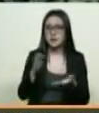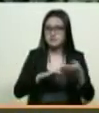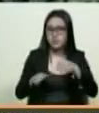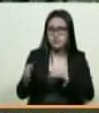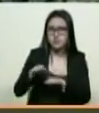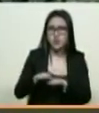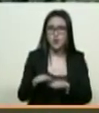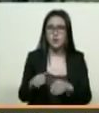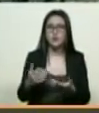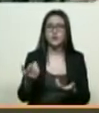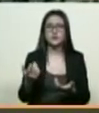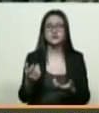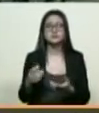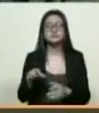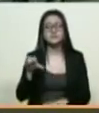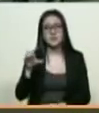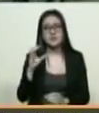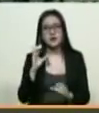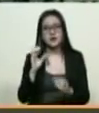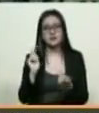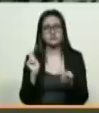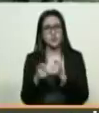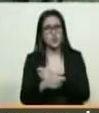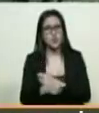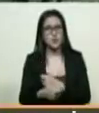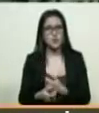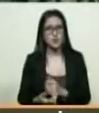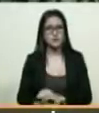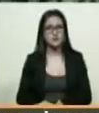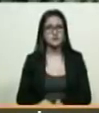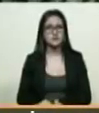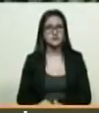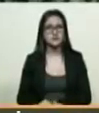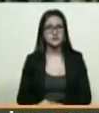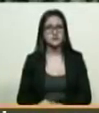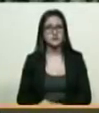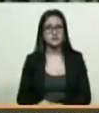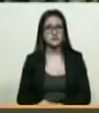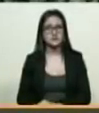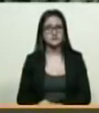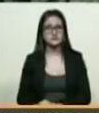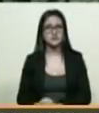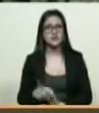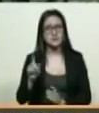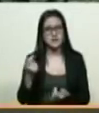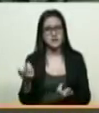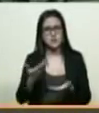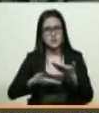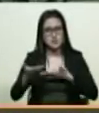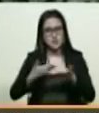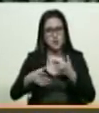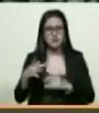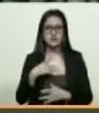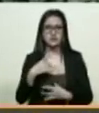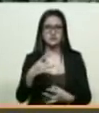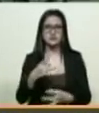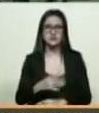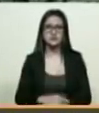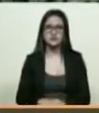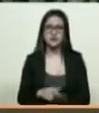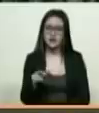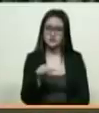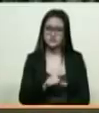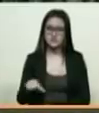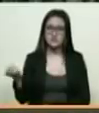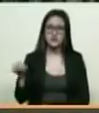empaquetado, del sector transformador, con quien también tuvimos un intercambio interesante esta